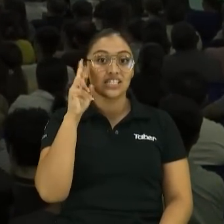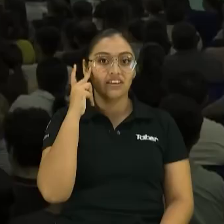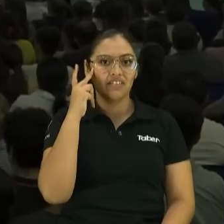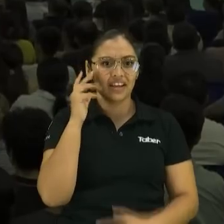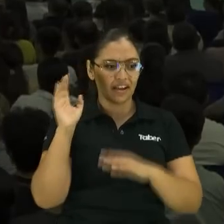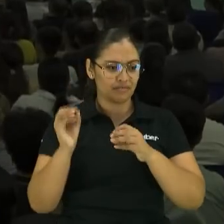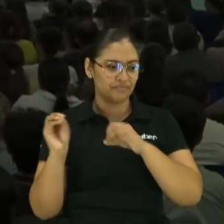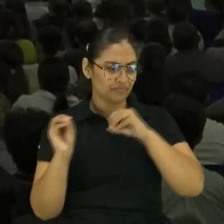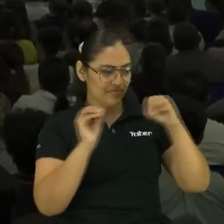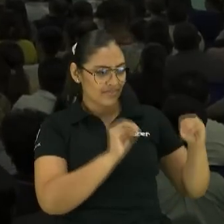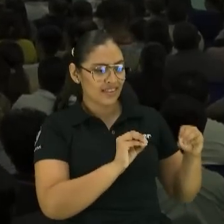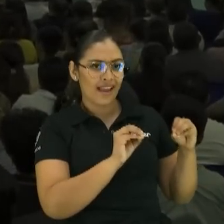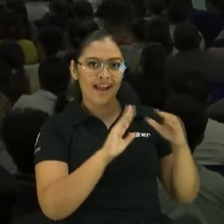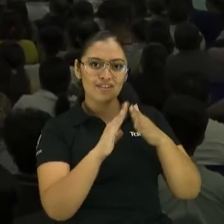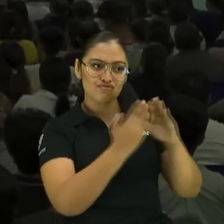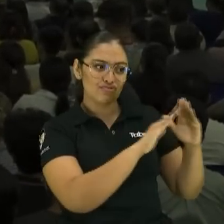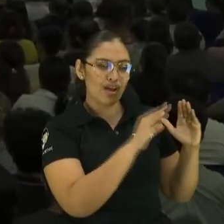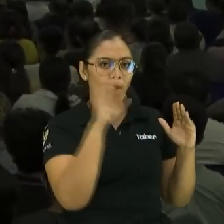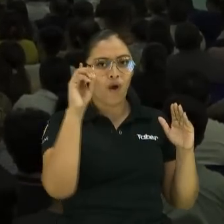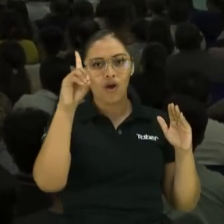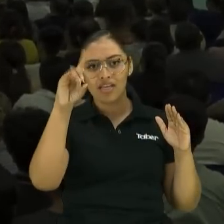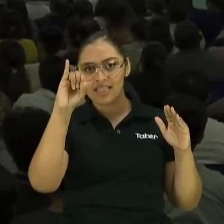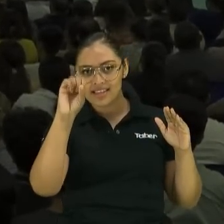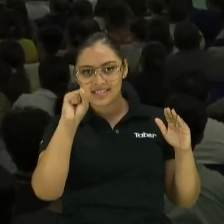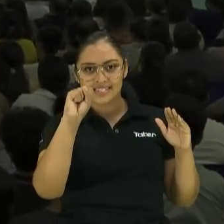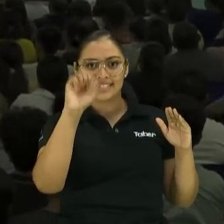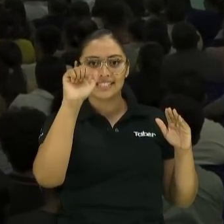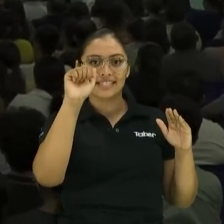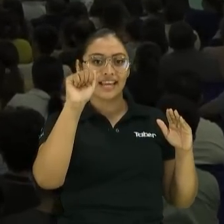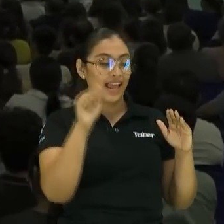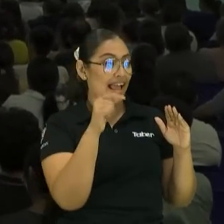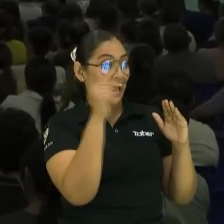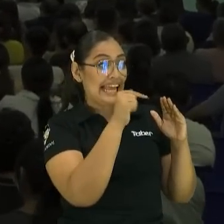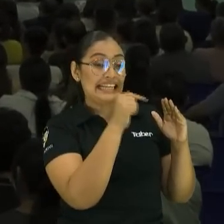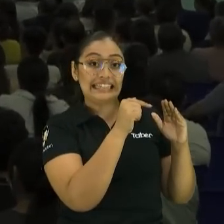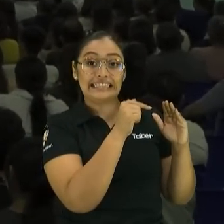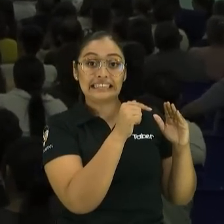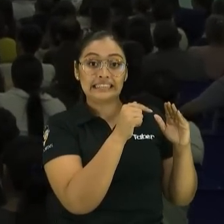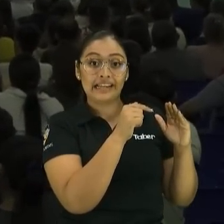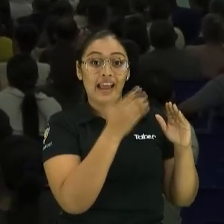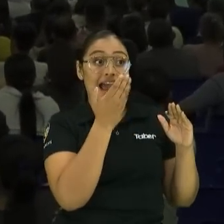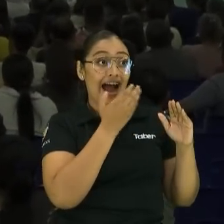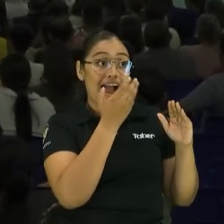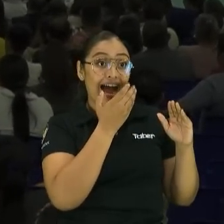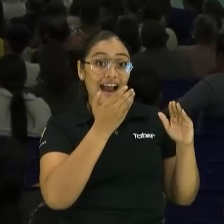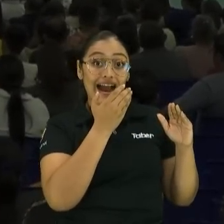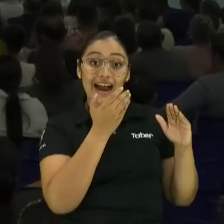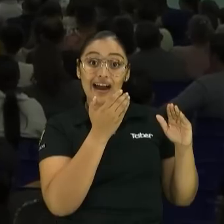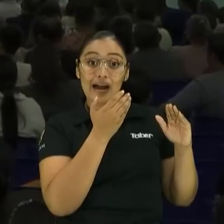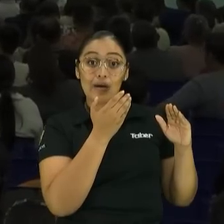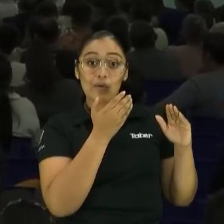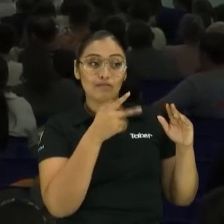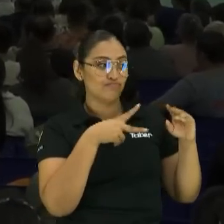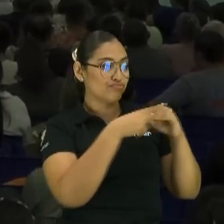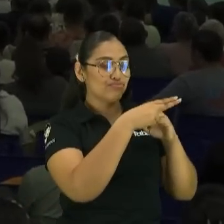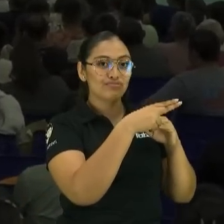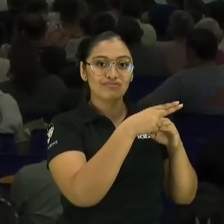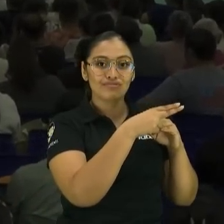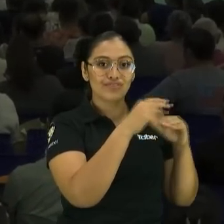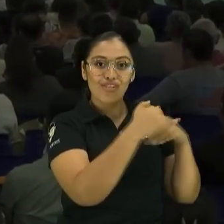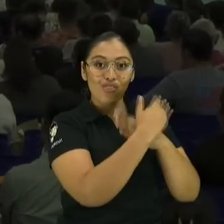a la odisea pero dice estaba mal Se arruinaba todo la medicina el templo el hospital